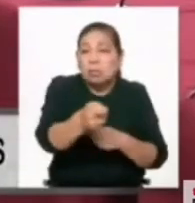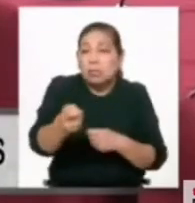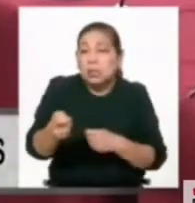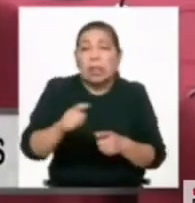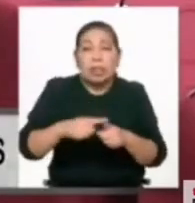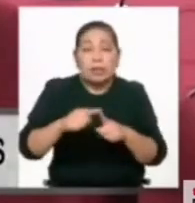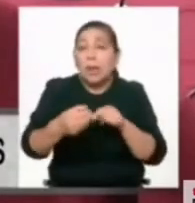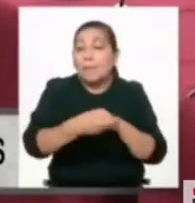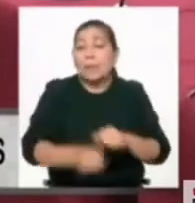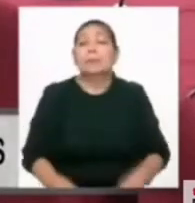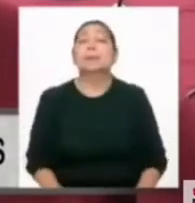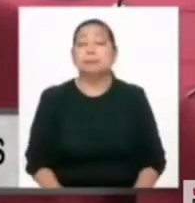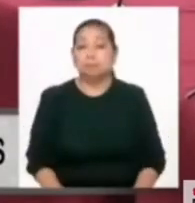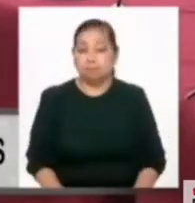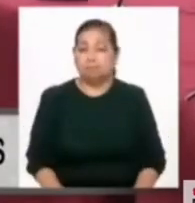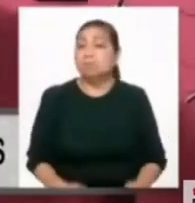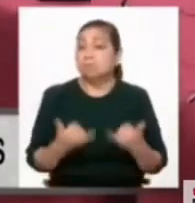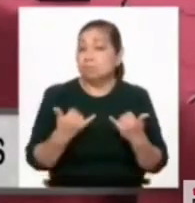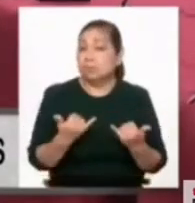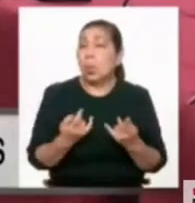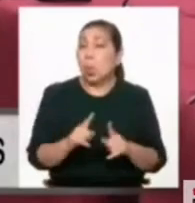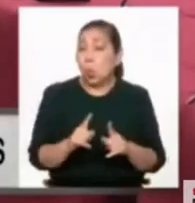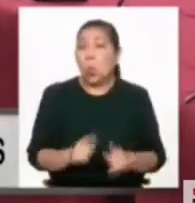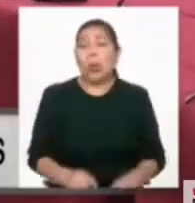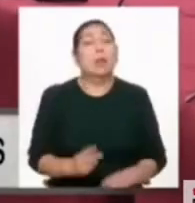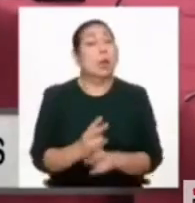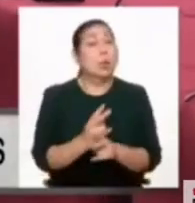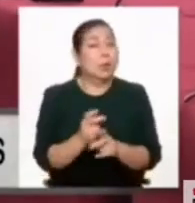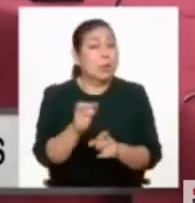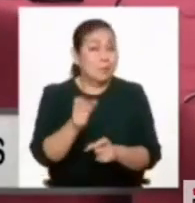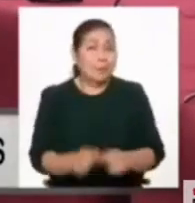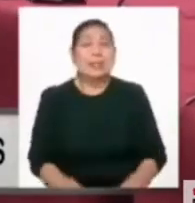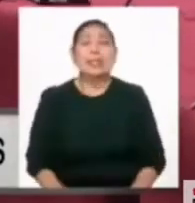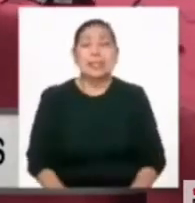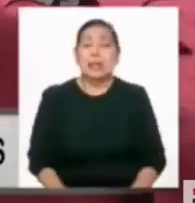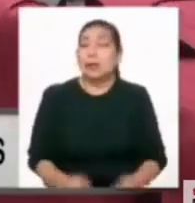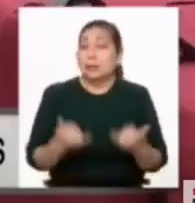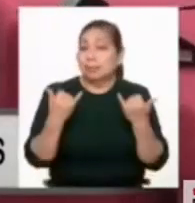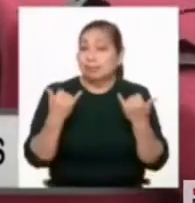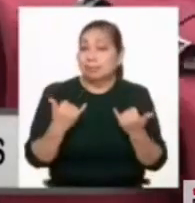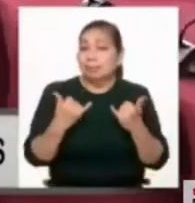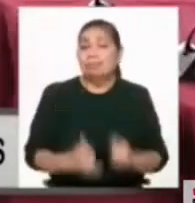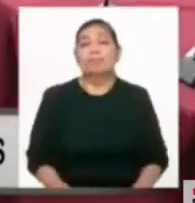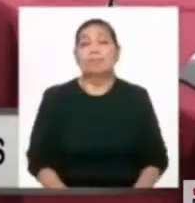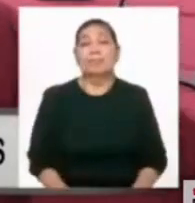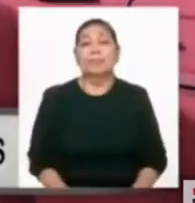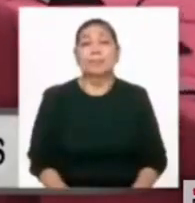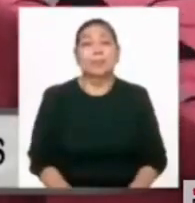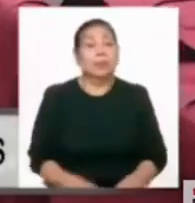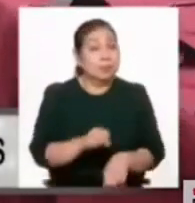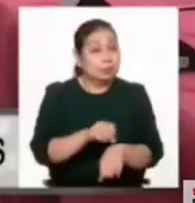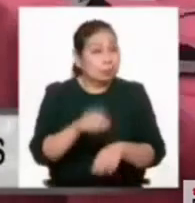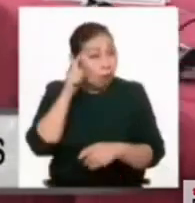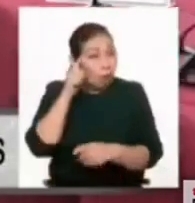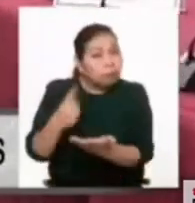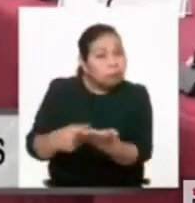beneficiarios? Gracias. Bien, esto en cuanto a la seguridad ciudadana, ahora en el Consejo